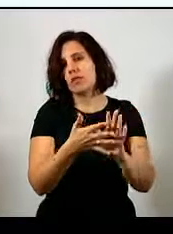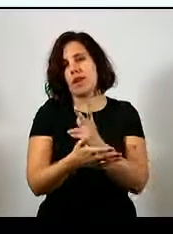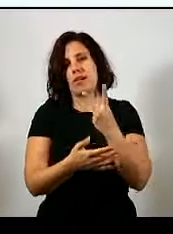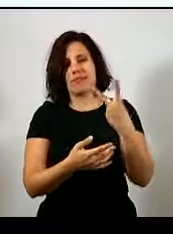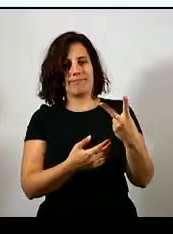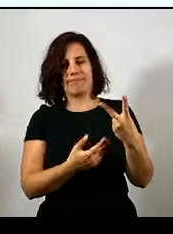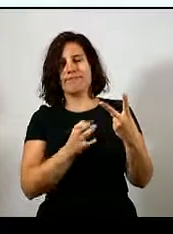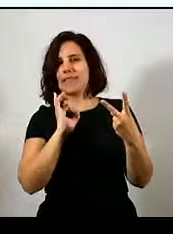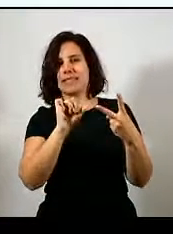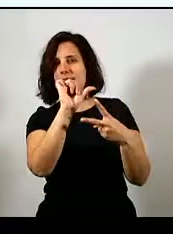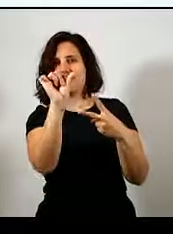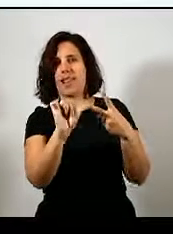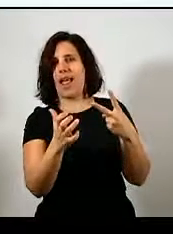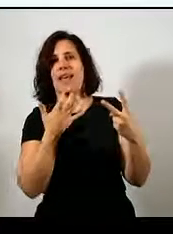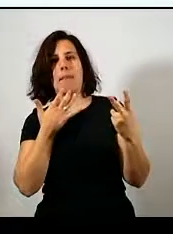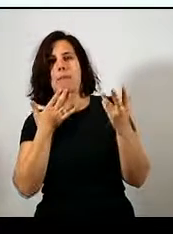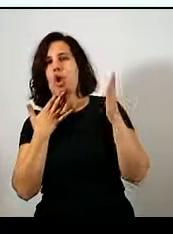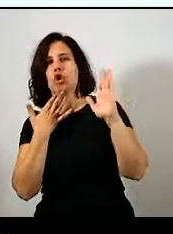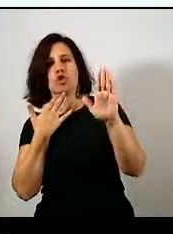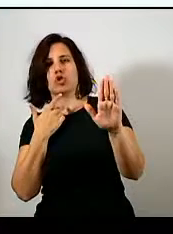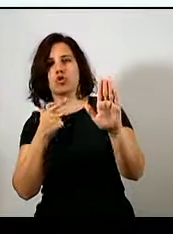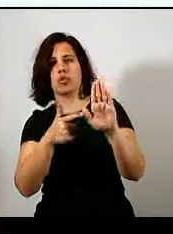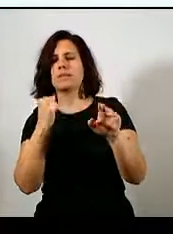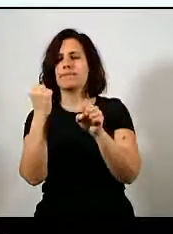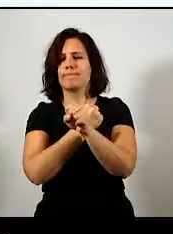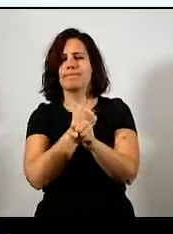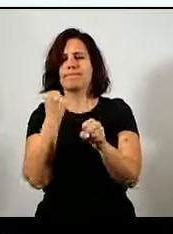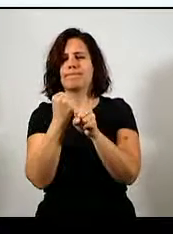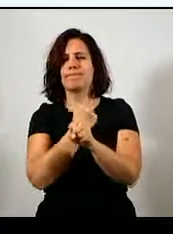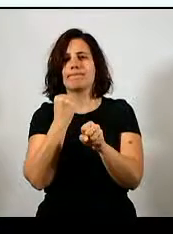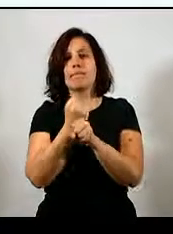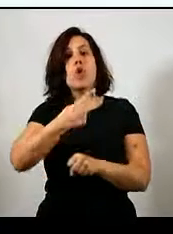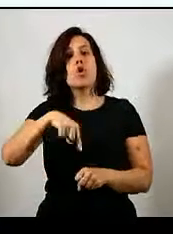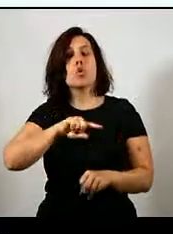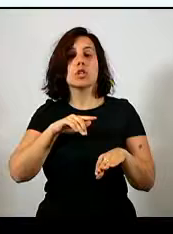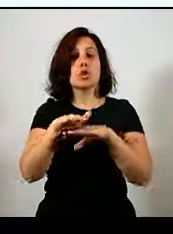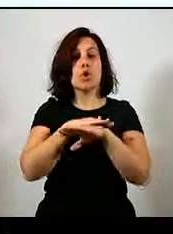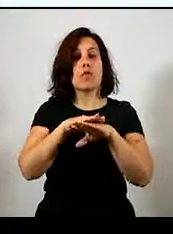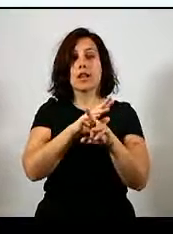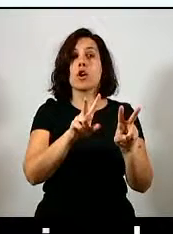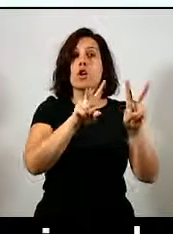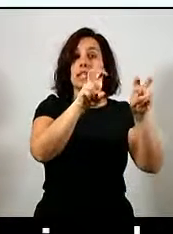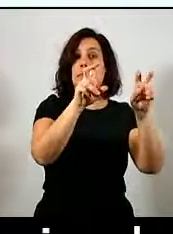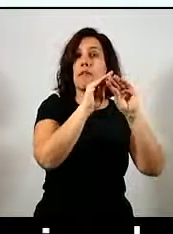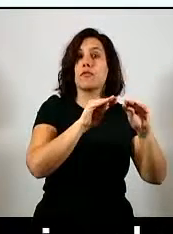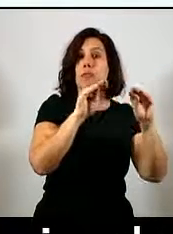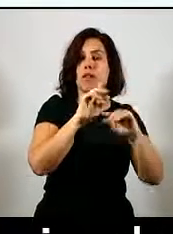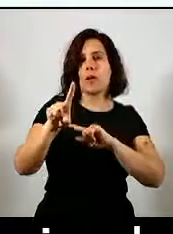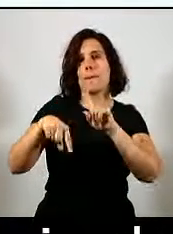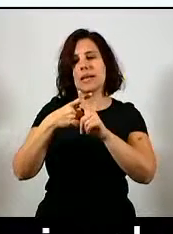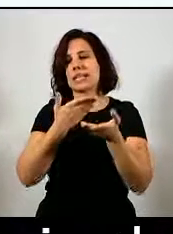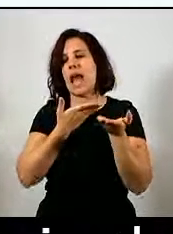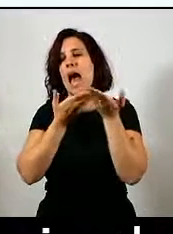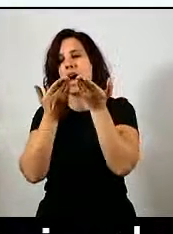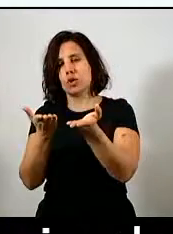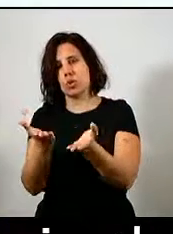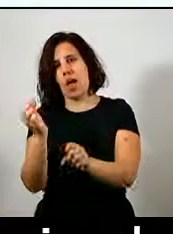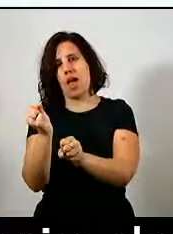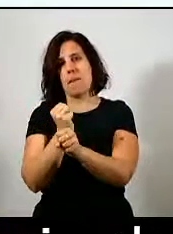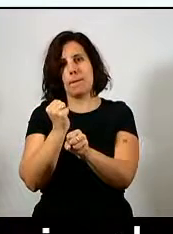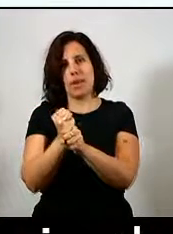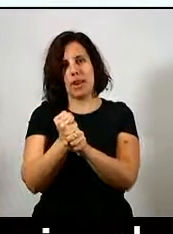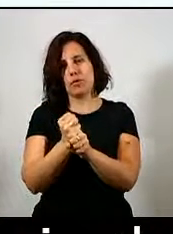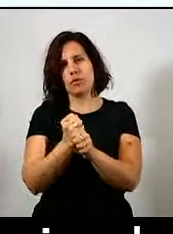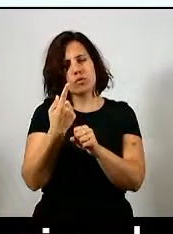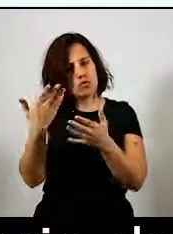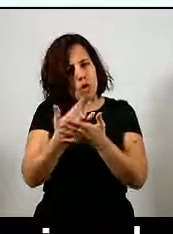ejemplos del trabajo incesante de este Gobierno en materia de formación y ayudas para el empleo, mirando con lupa cada